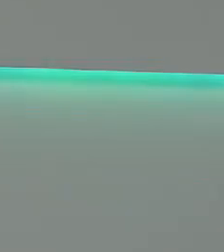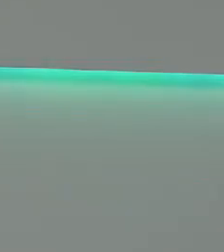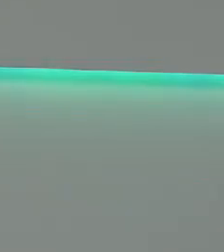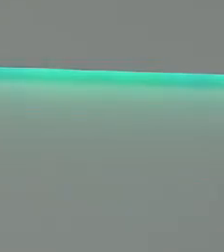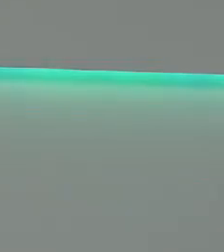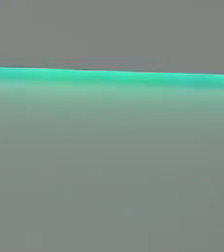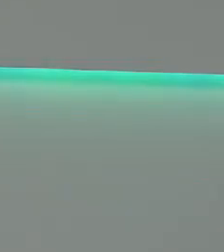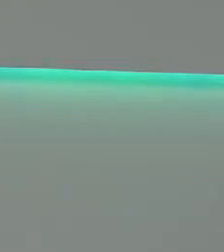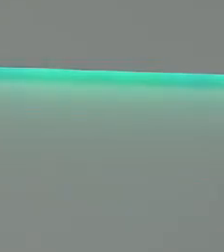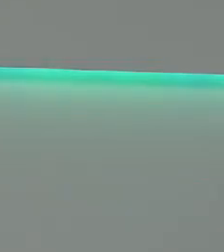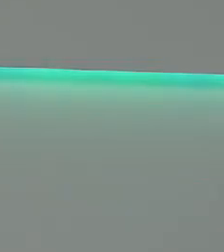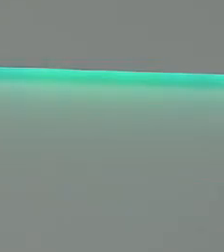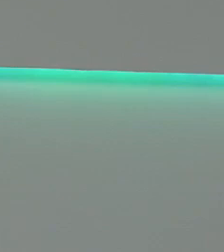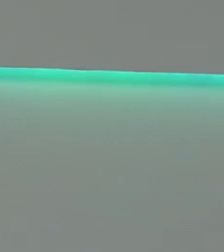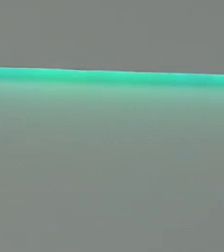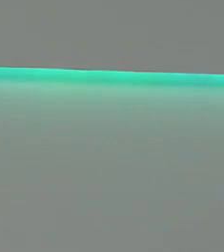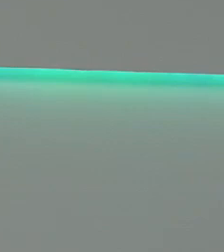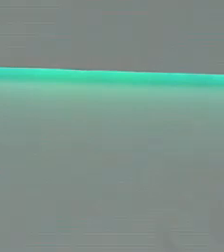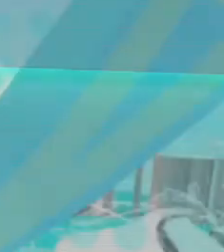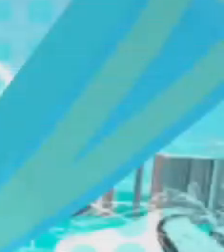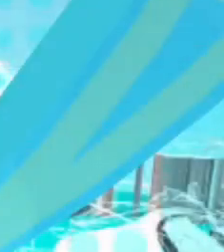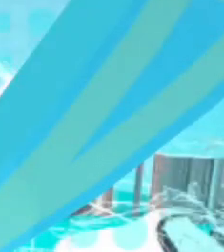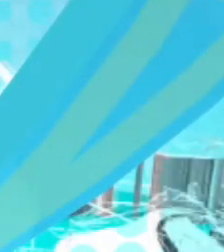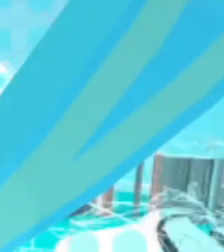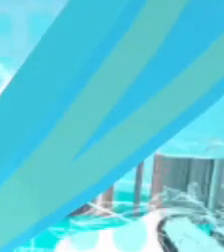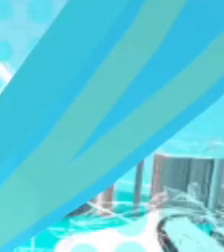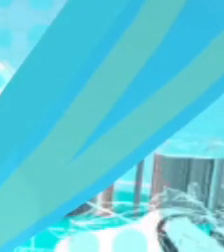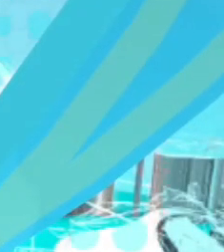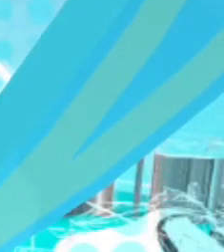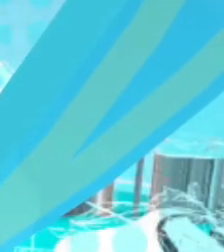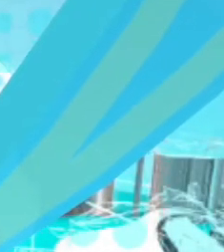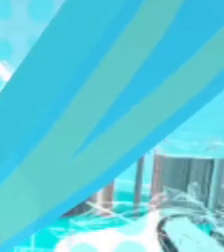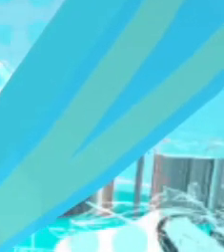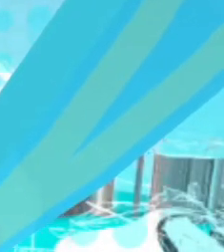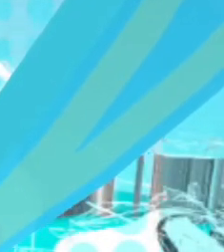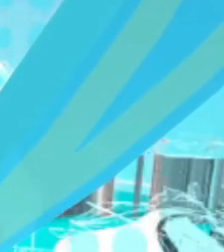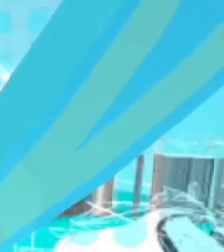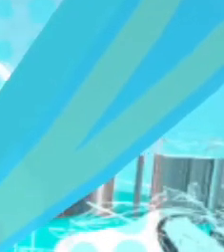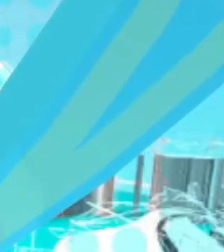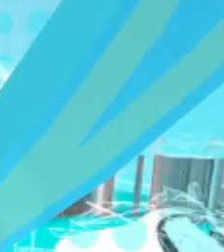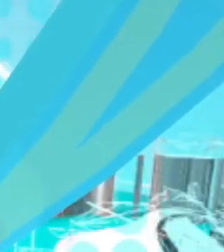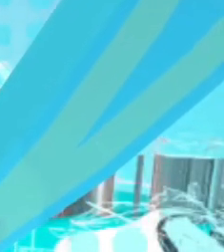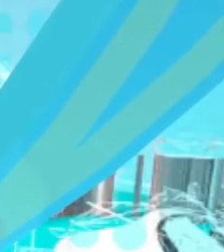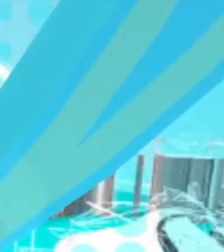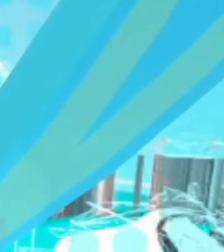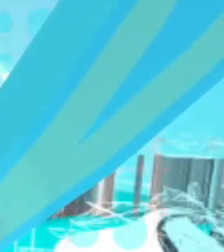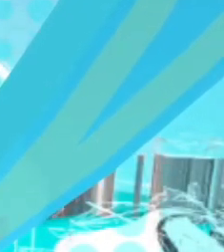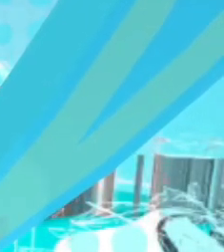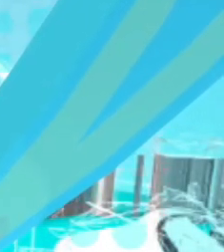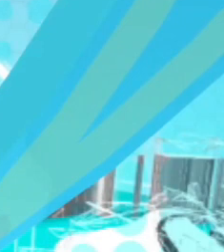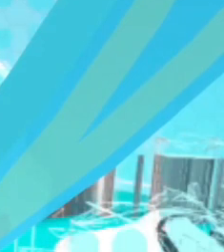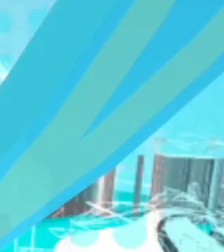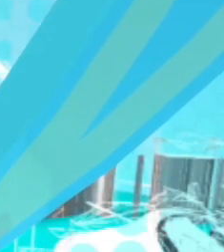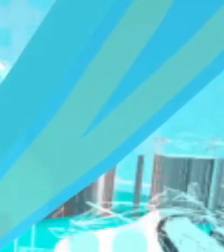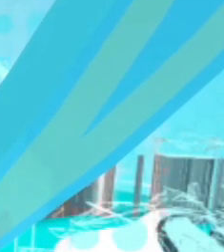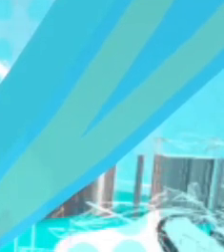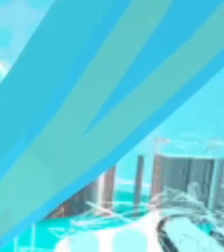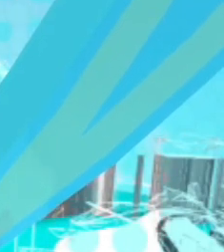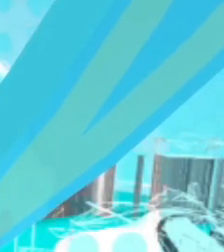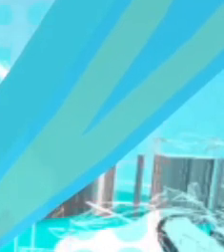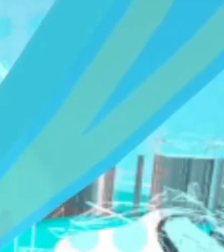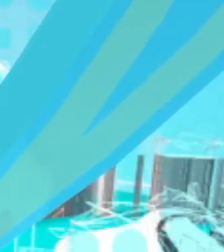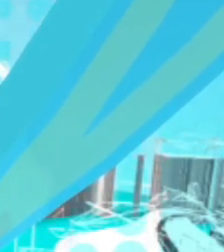El dólar sigue en aumento. Vamos de inmediato a ver cuál es el tipo de cambio para este martes 26 de octubre. Ahí lo tenemos en pantalla. La compra está en